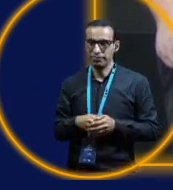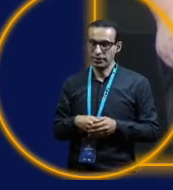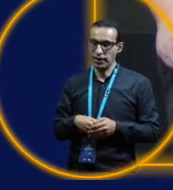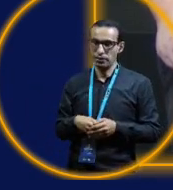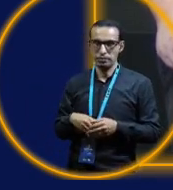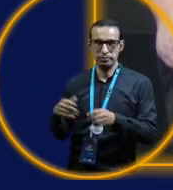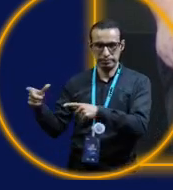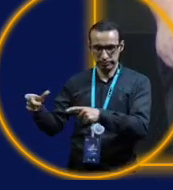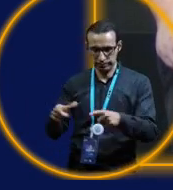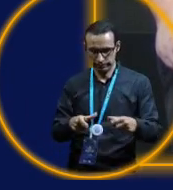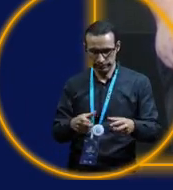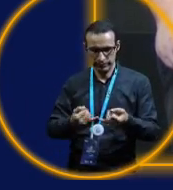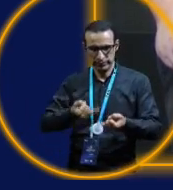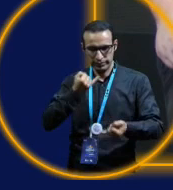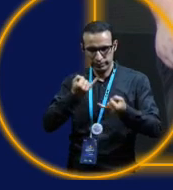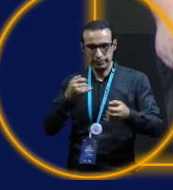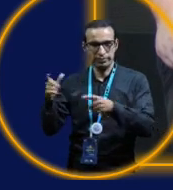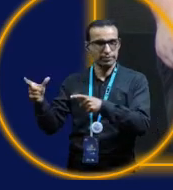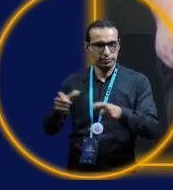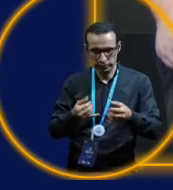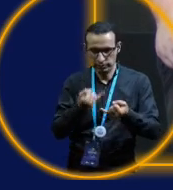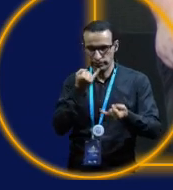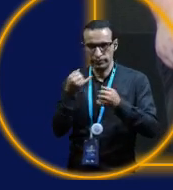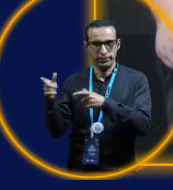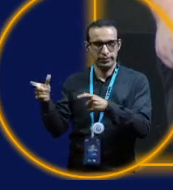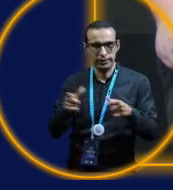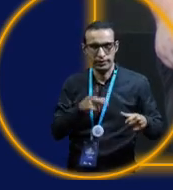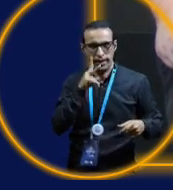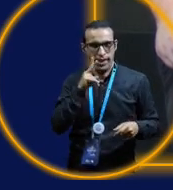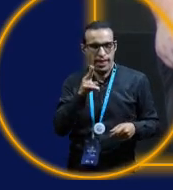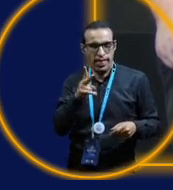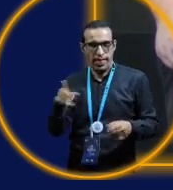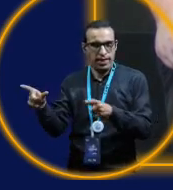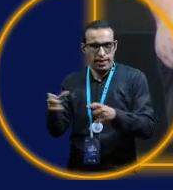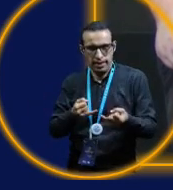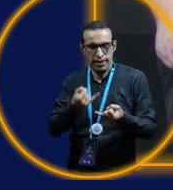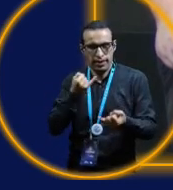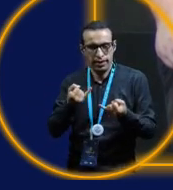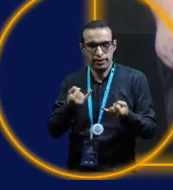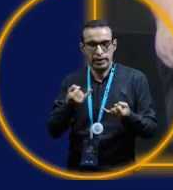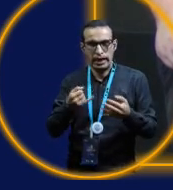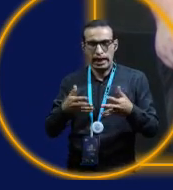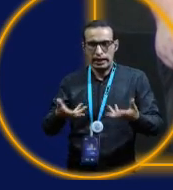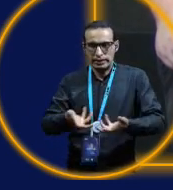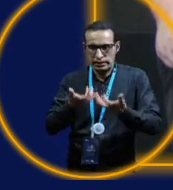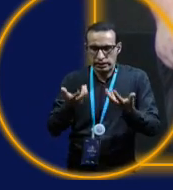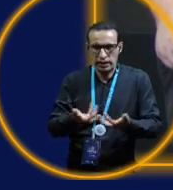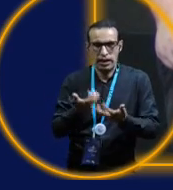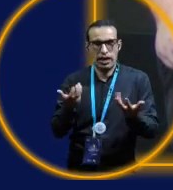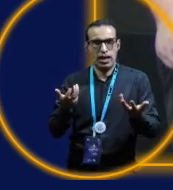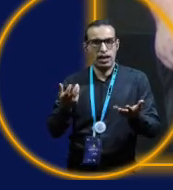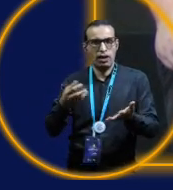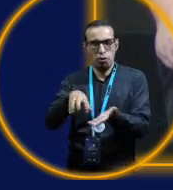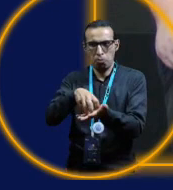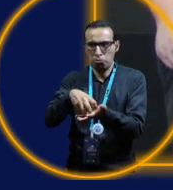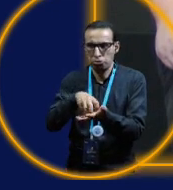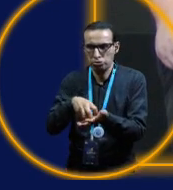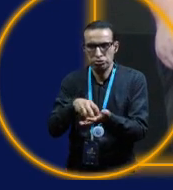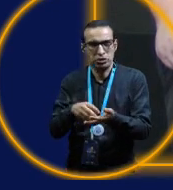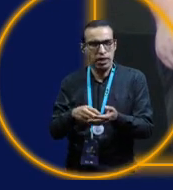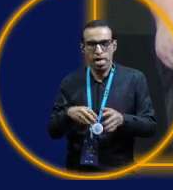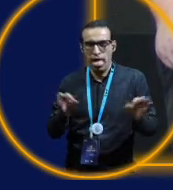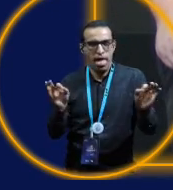nunca estaríamos en capacidad de probar una ensalada o de probar el postre entonces creo que es tóxico es como si